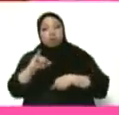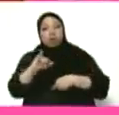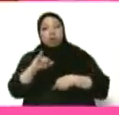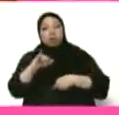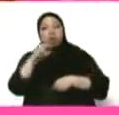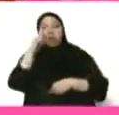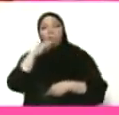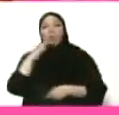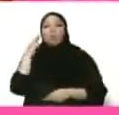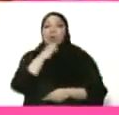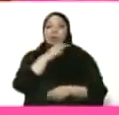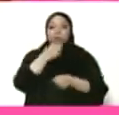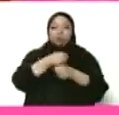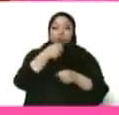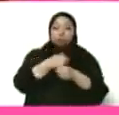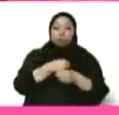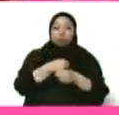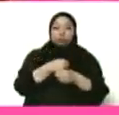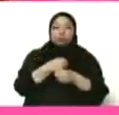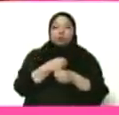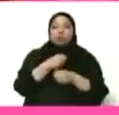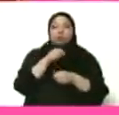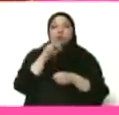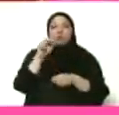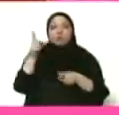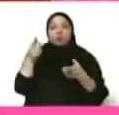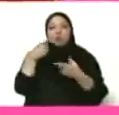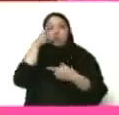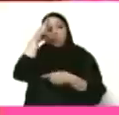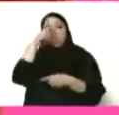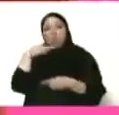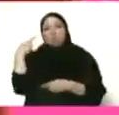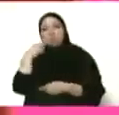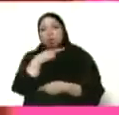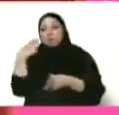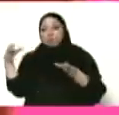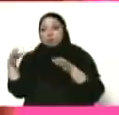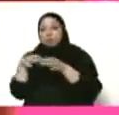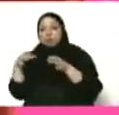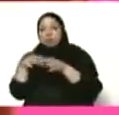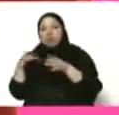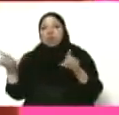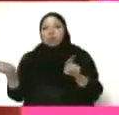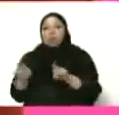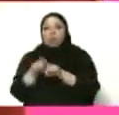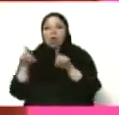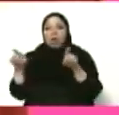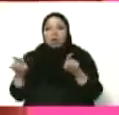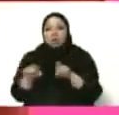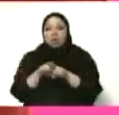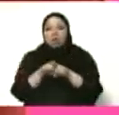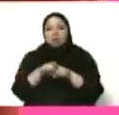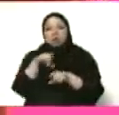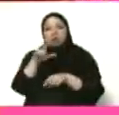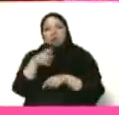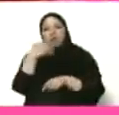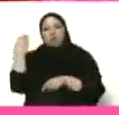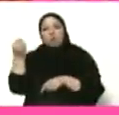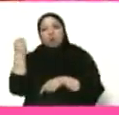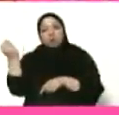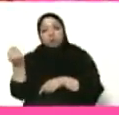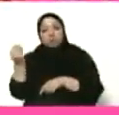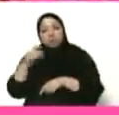Pero también tiene, o esa joven, también tiene un compromiso con sus iguales, con la propia juventud.